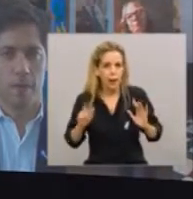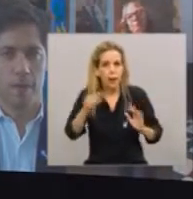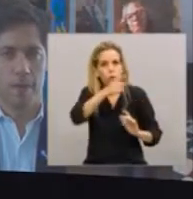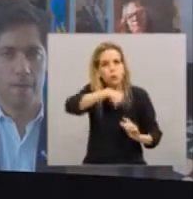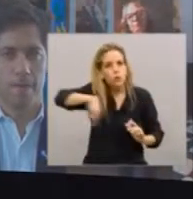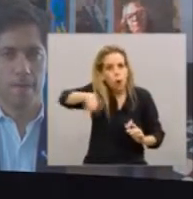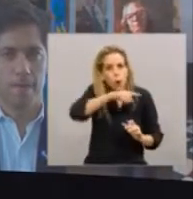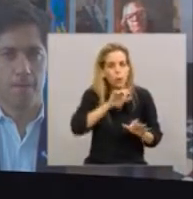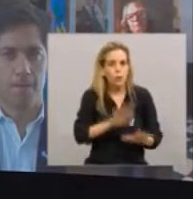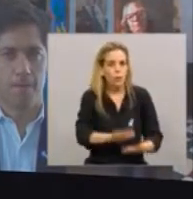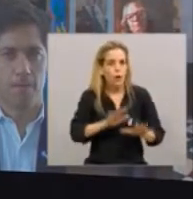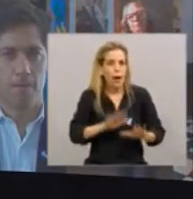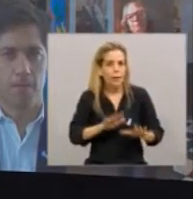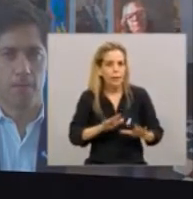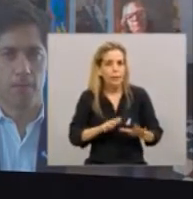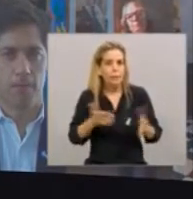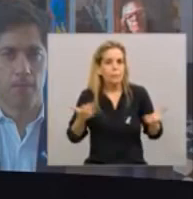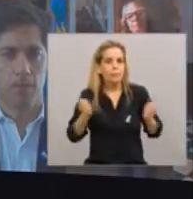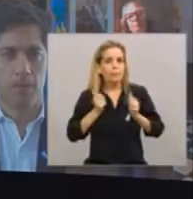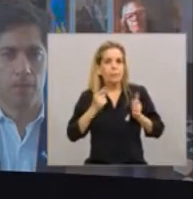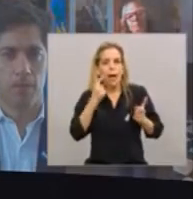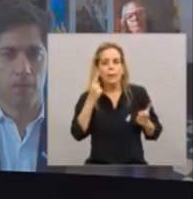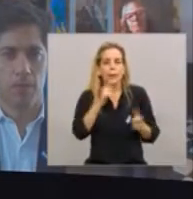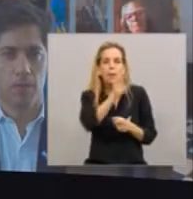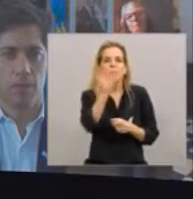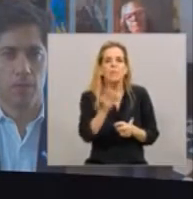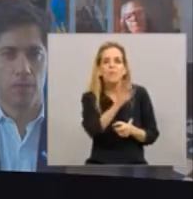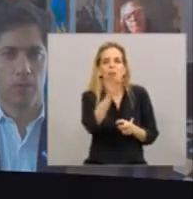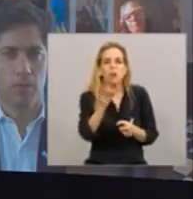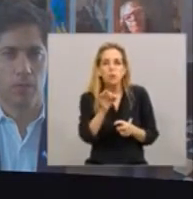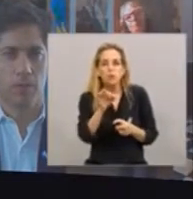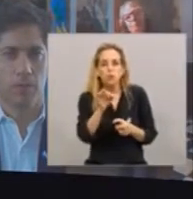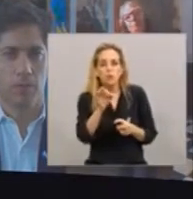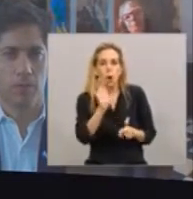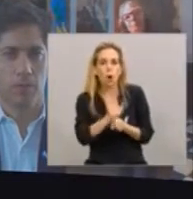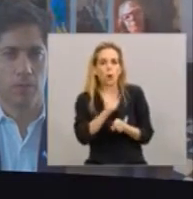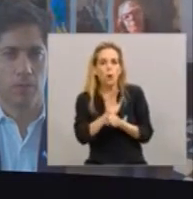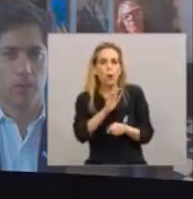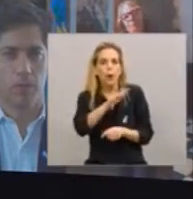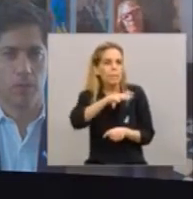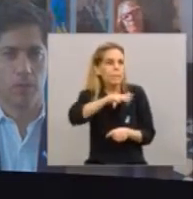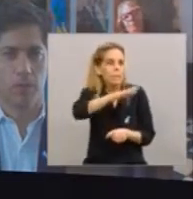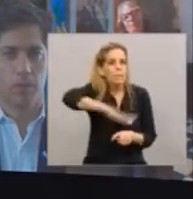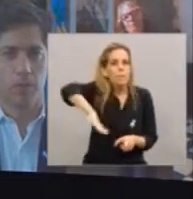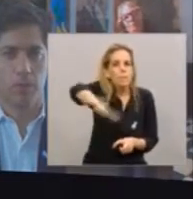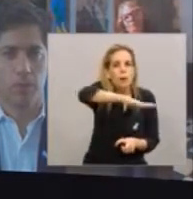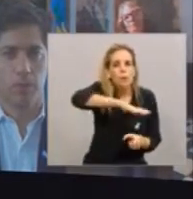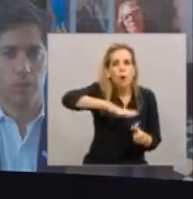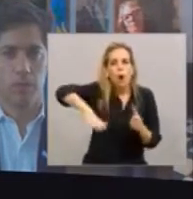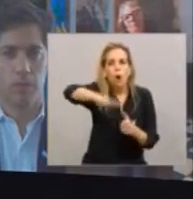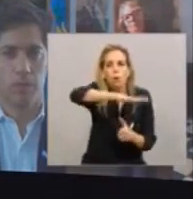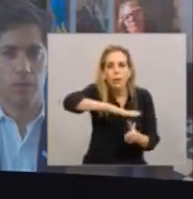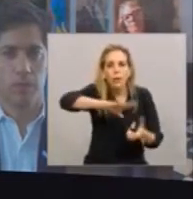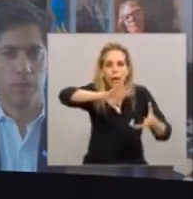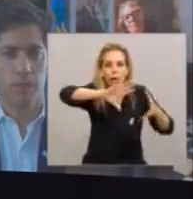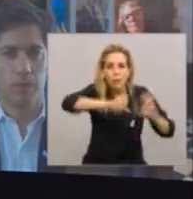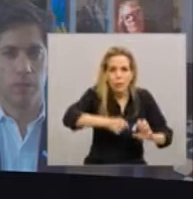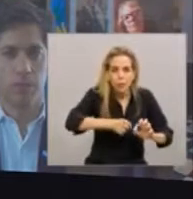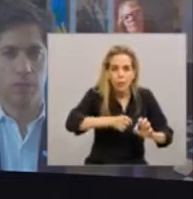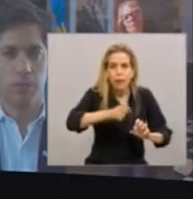por un virus que ponía en jaque a nuestros pueblos y todos todos